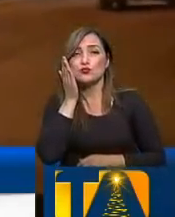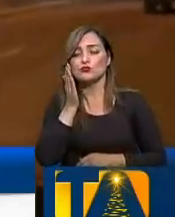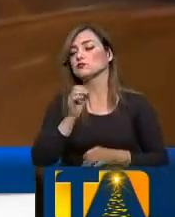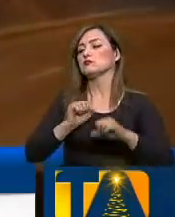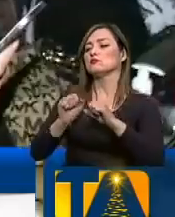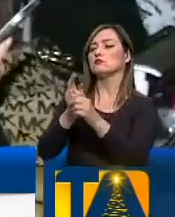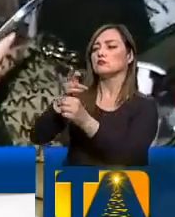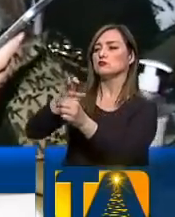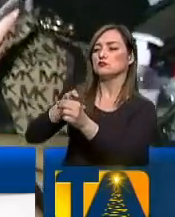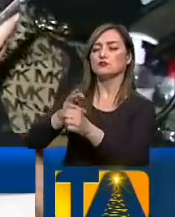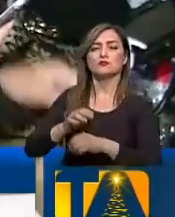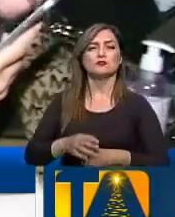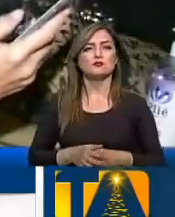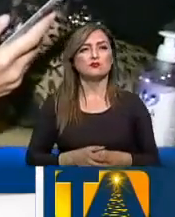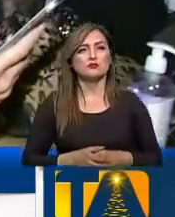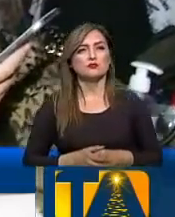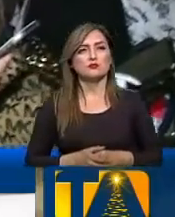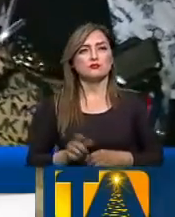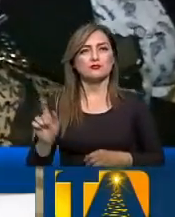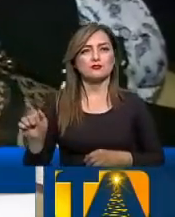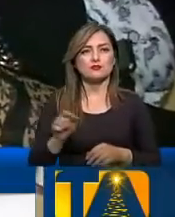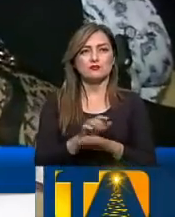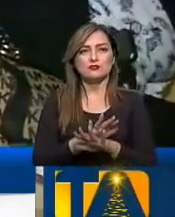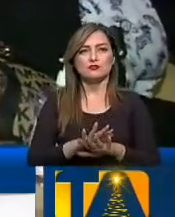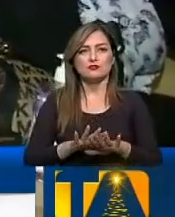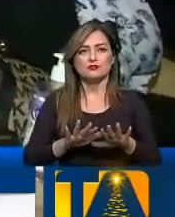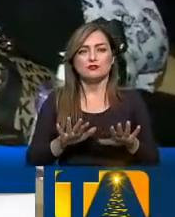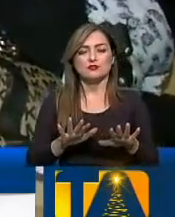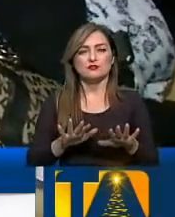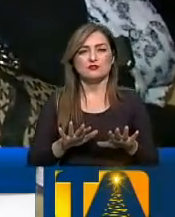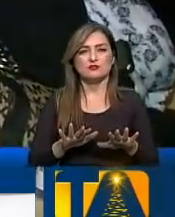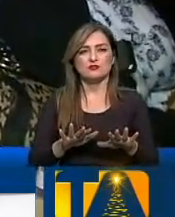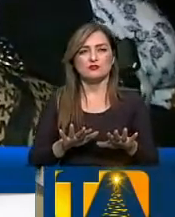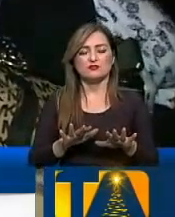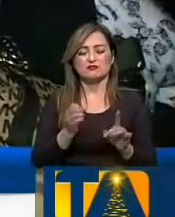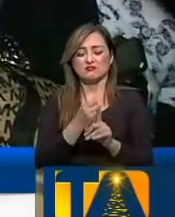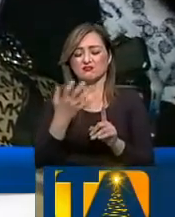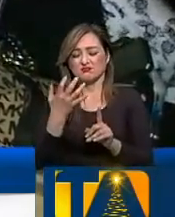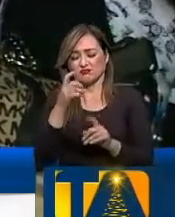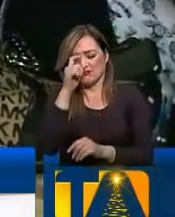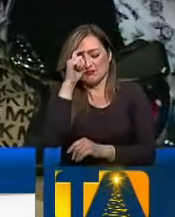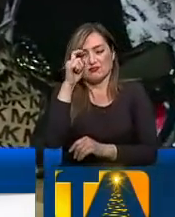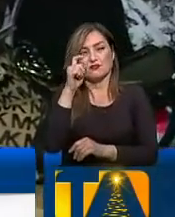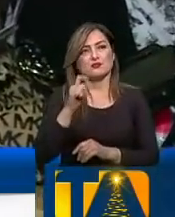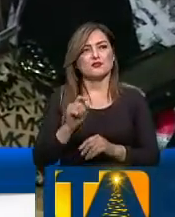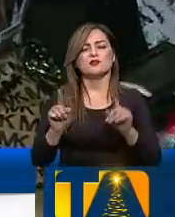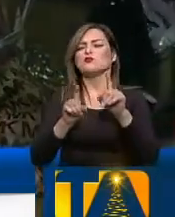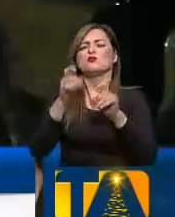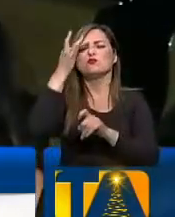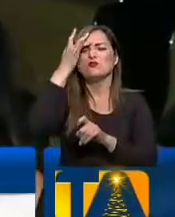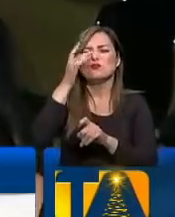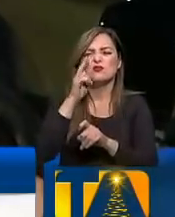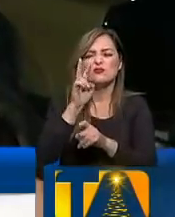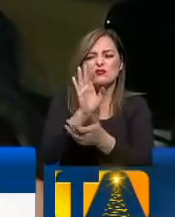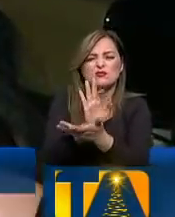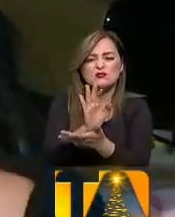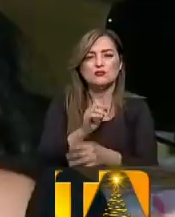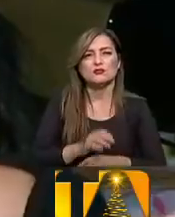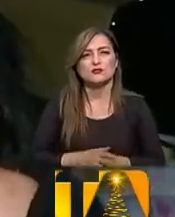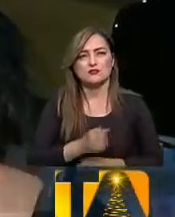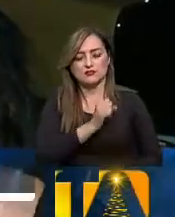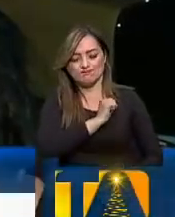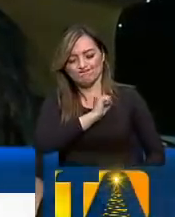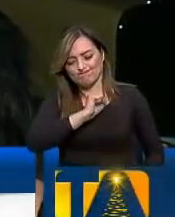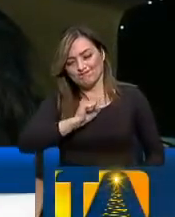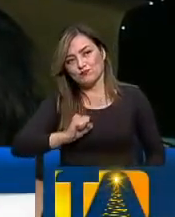en la diligencia. A su término, visiblemente afectada, respondió por qué decidió presenciar esas duras escenas. El sacrificio que estoy